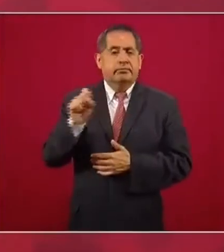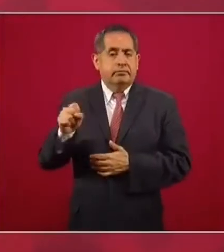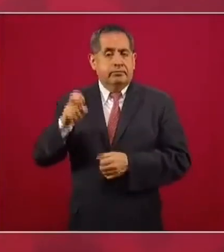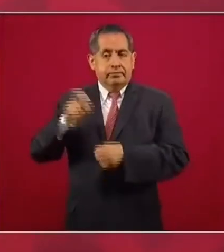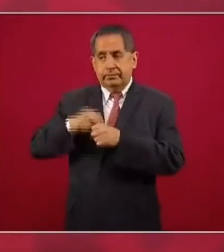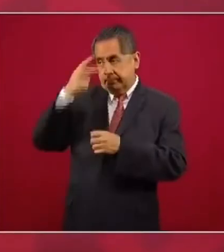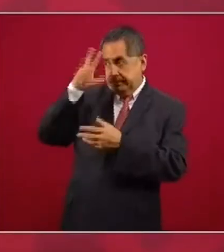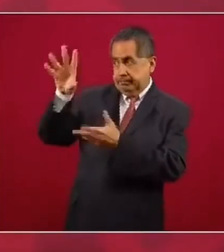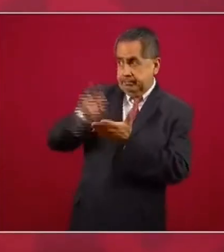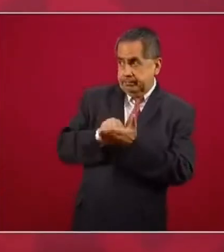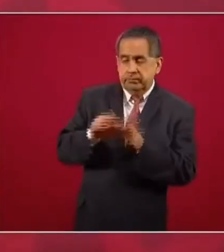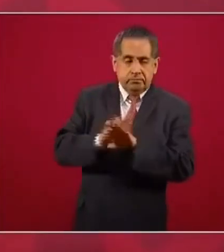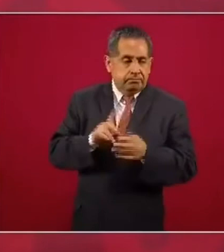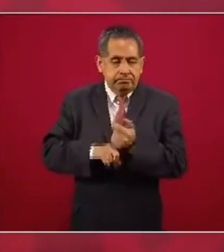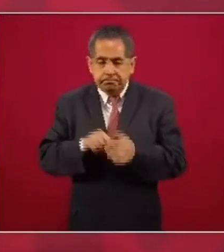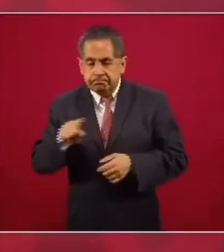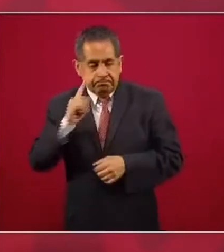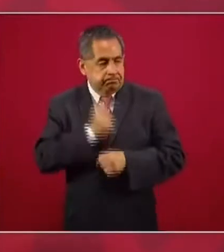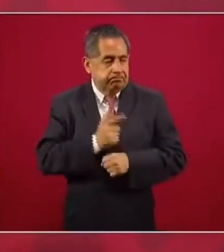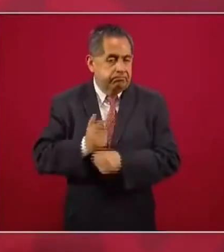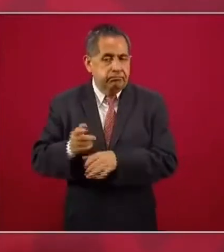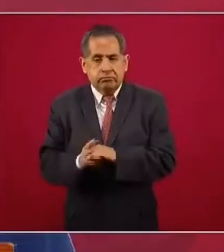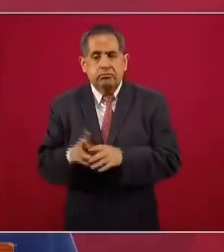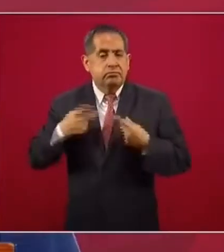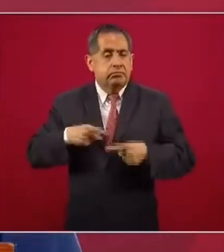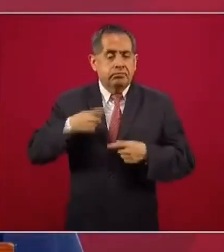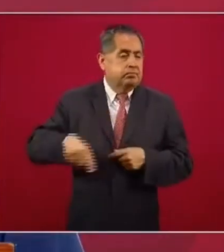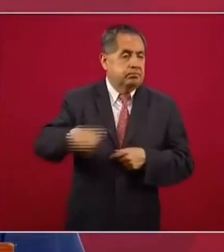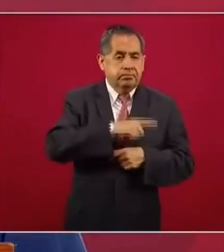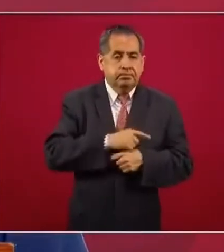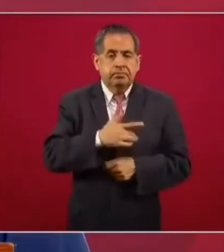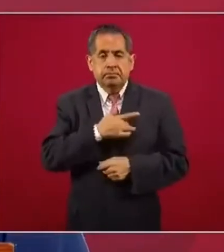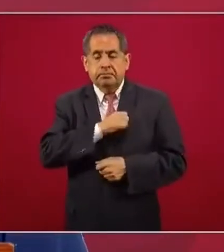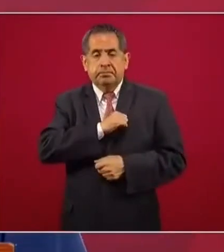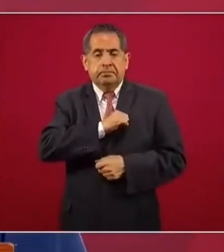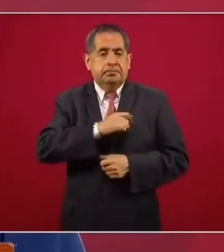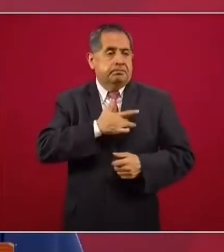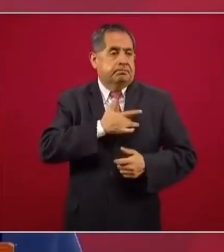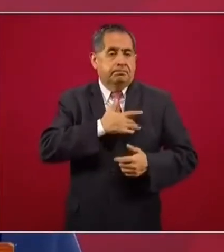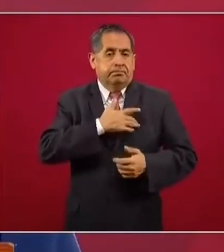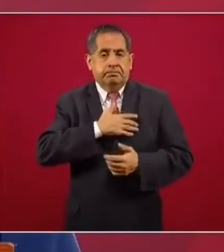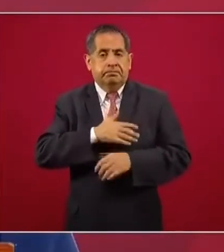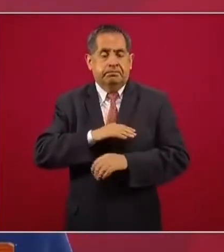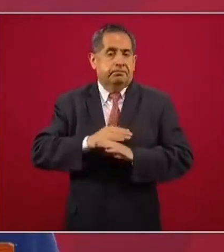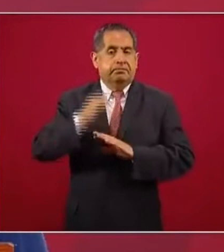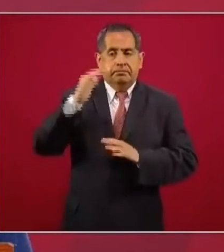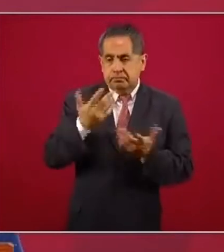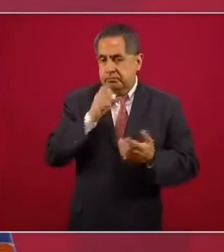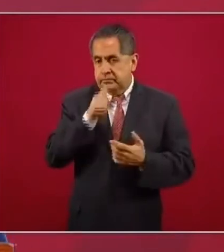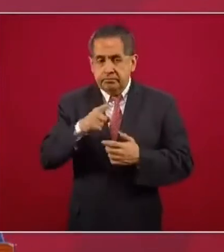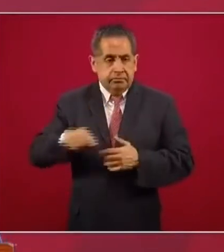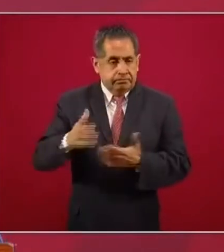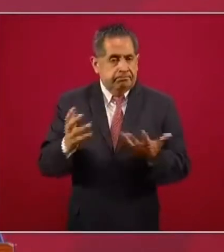implementación en México, que permite detectar y tratar a las personas con hipertensión y, de paso, salvar vidas también